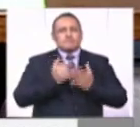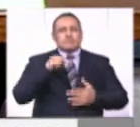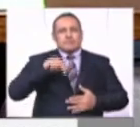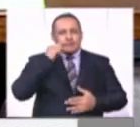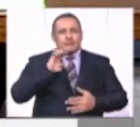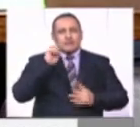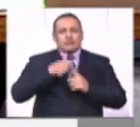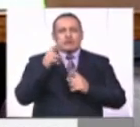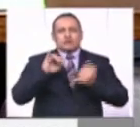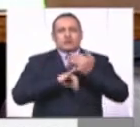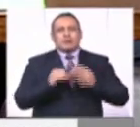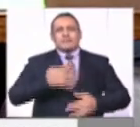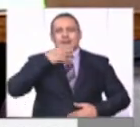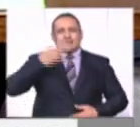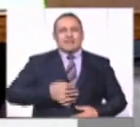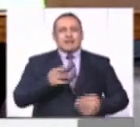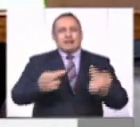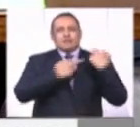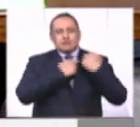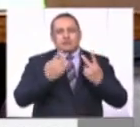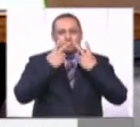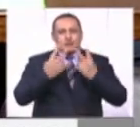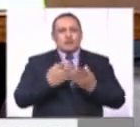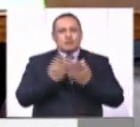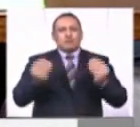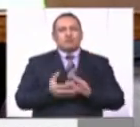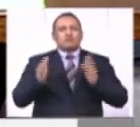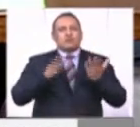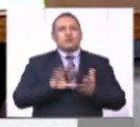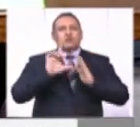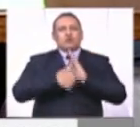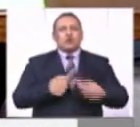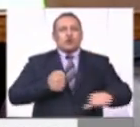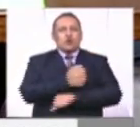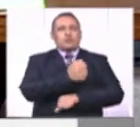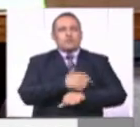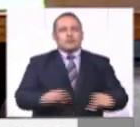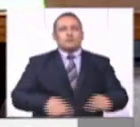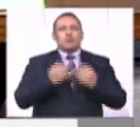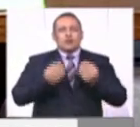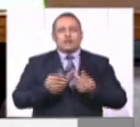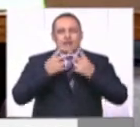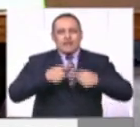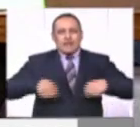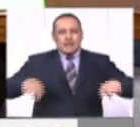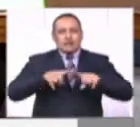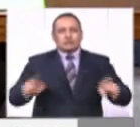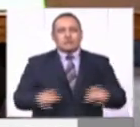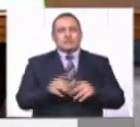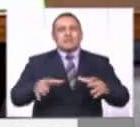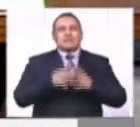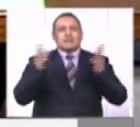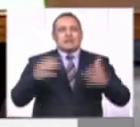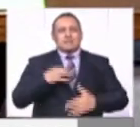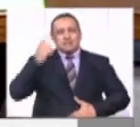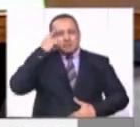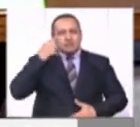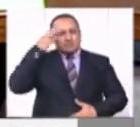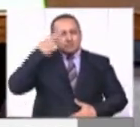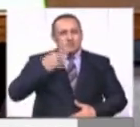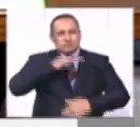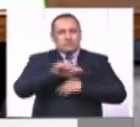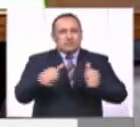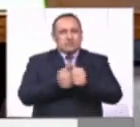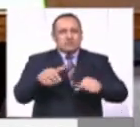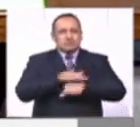Torres es el verdadero responsable de las muertes que ocurrieron luego del golpe de estado porque fue él el gran autor intelectual del golpe de estado